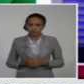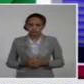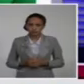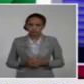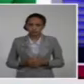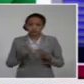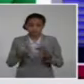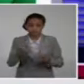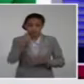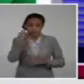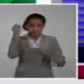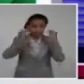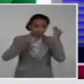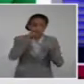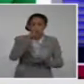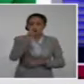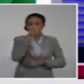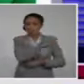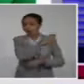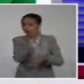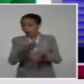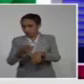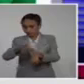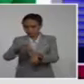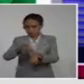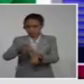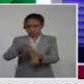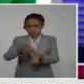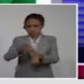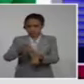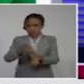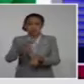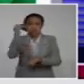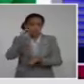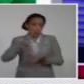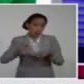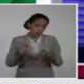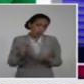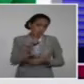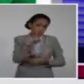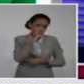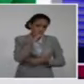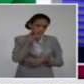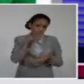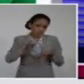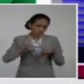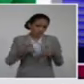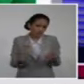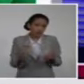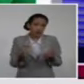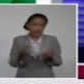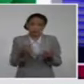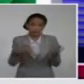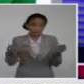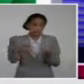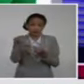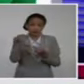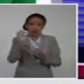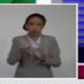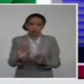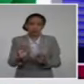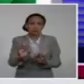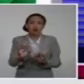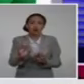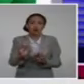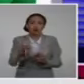de noviembre hasta la fecha, sabemos por qué cogemos esta fecha, porque fue en el momento de la apertura y el arribo de un grupo